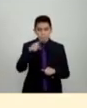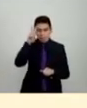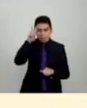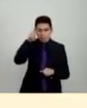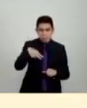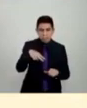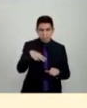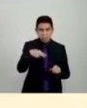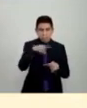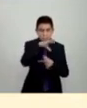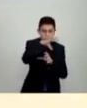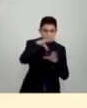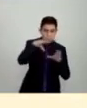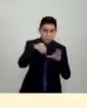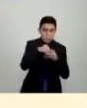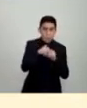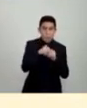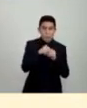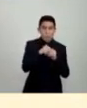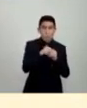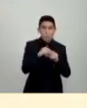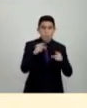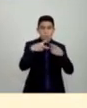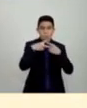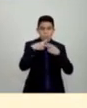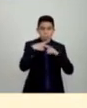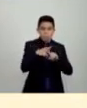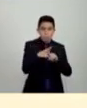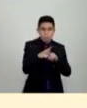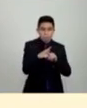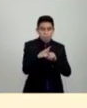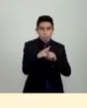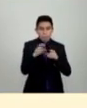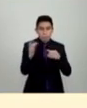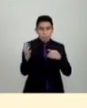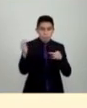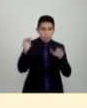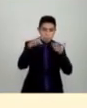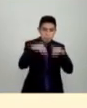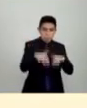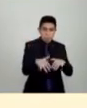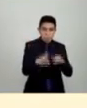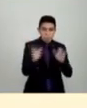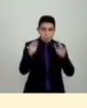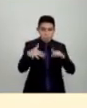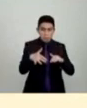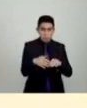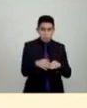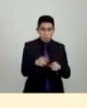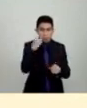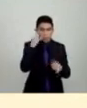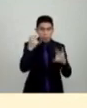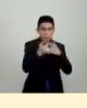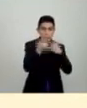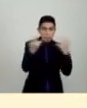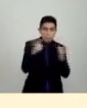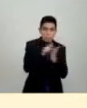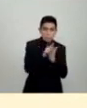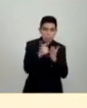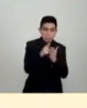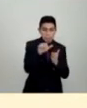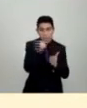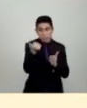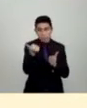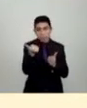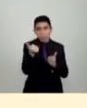más completa, con lo cual empieza a invadir, y fíjate que la novela negra en el fondo invadió tanto la otra novela,